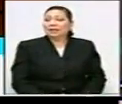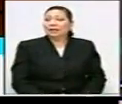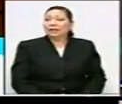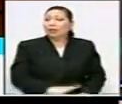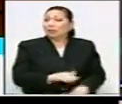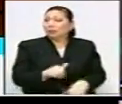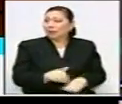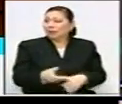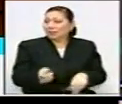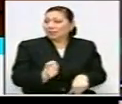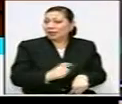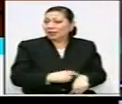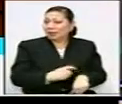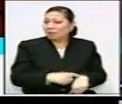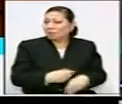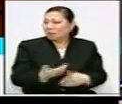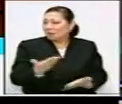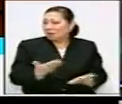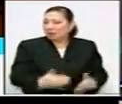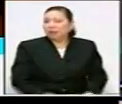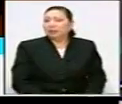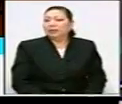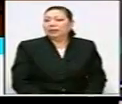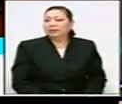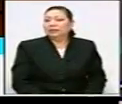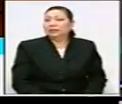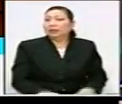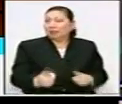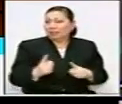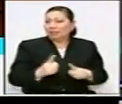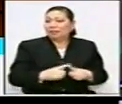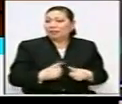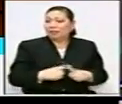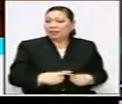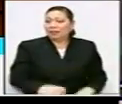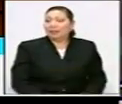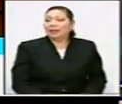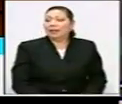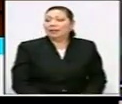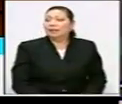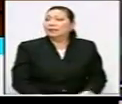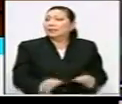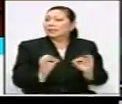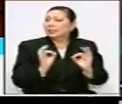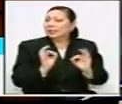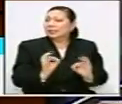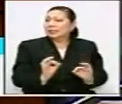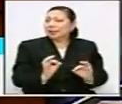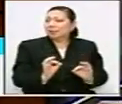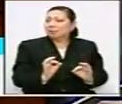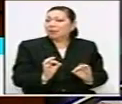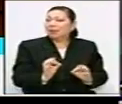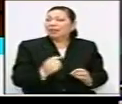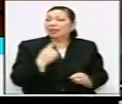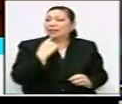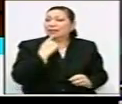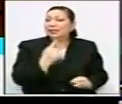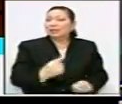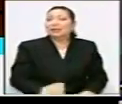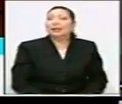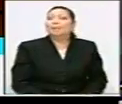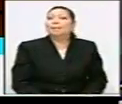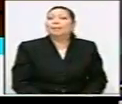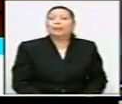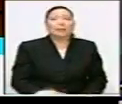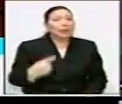Durante todo ese tiempo que duró la asonada terrorista, siempre hubo la consigna de